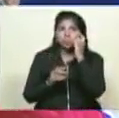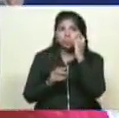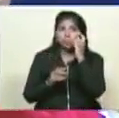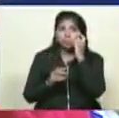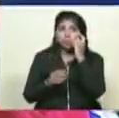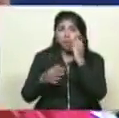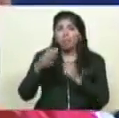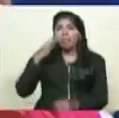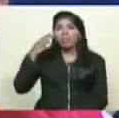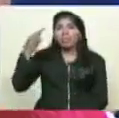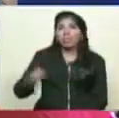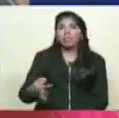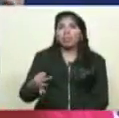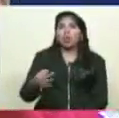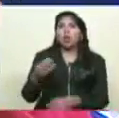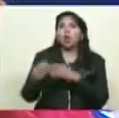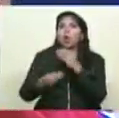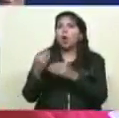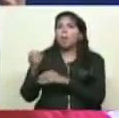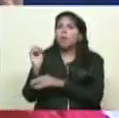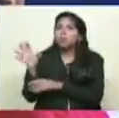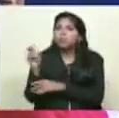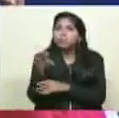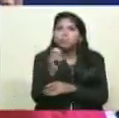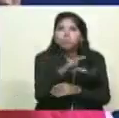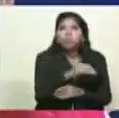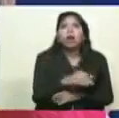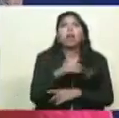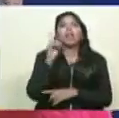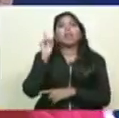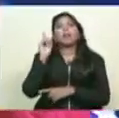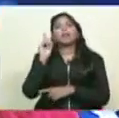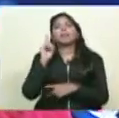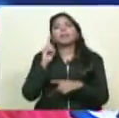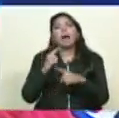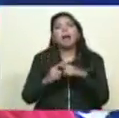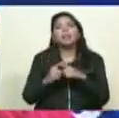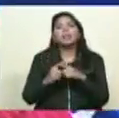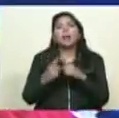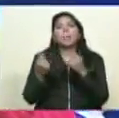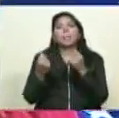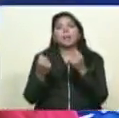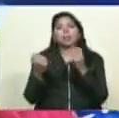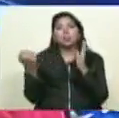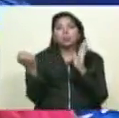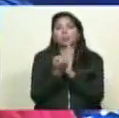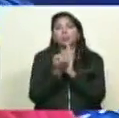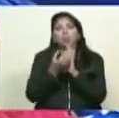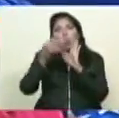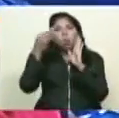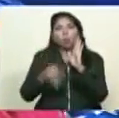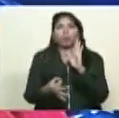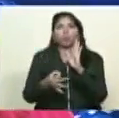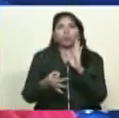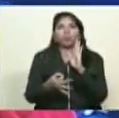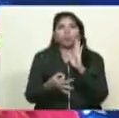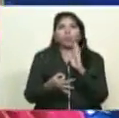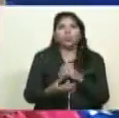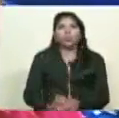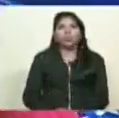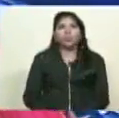de decisiones en cuanto a la distribución y comercialización y en los precios justos, presidente. Nosotros necesitamos, de